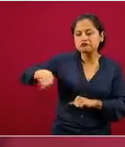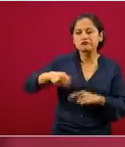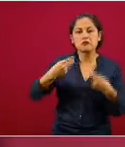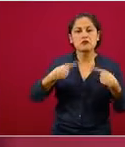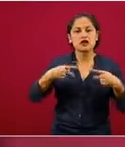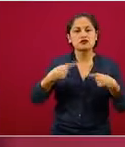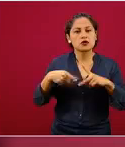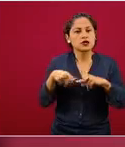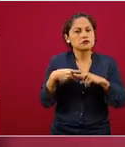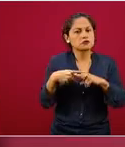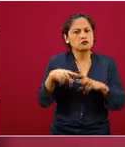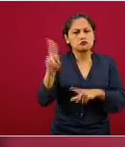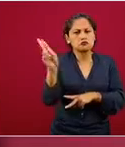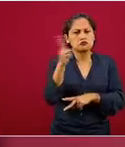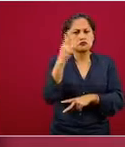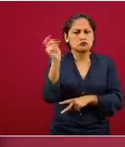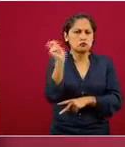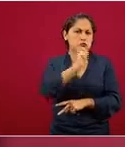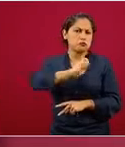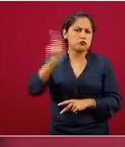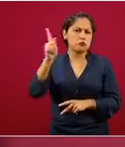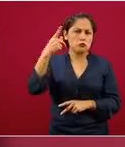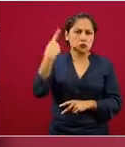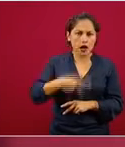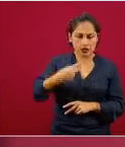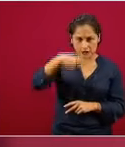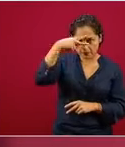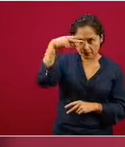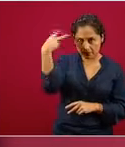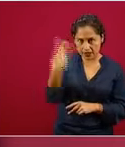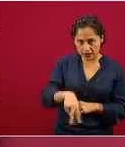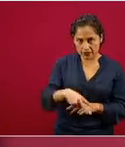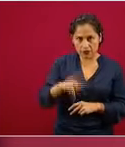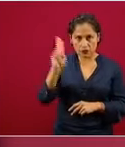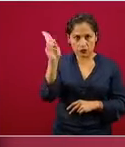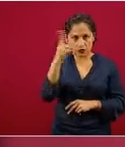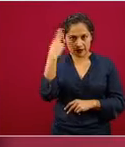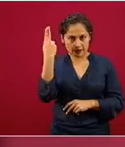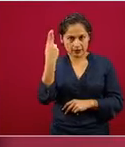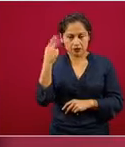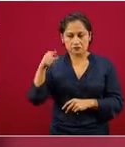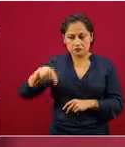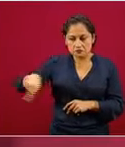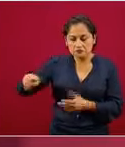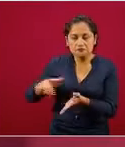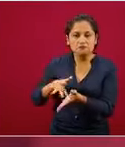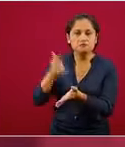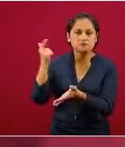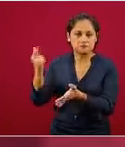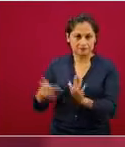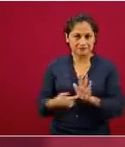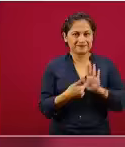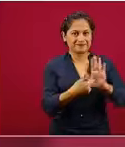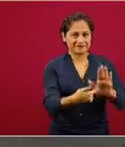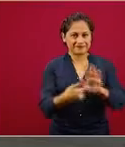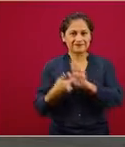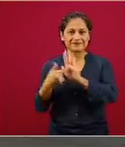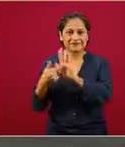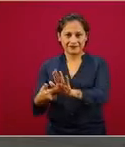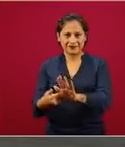competentes de las universidades públicas de México. En la primera curva es una curva muy grande